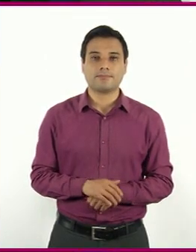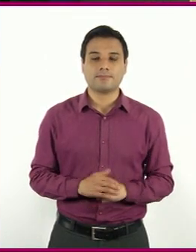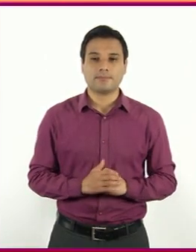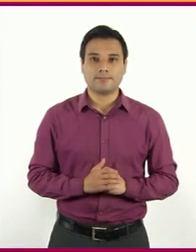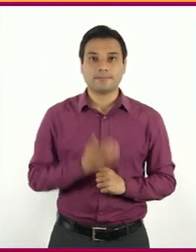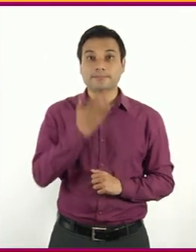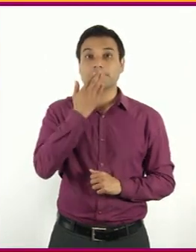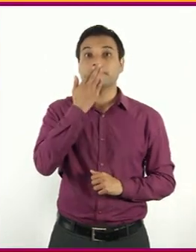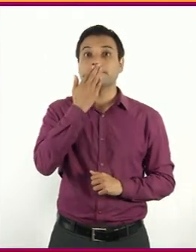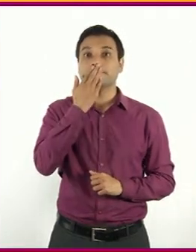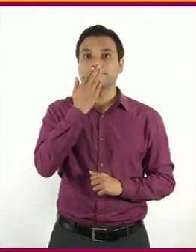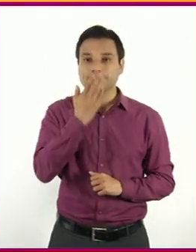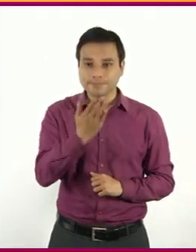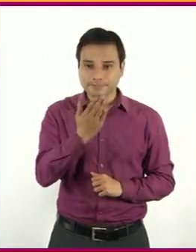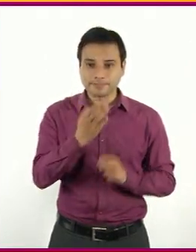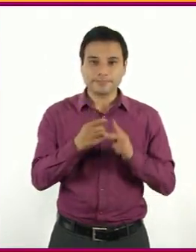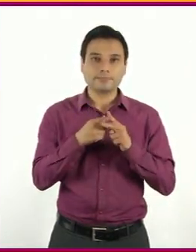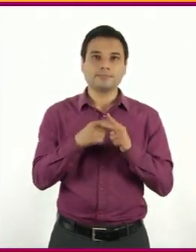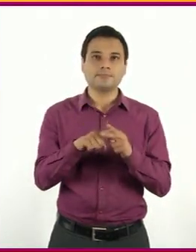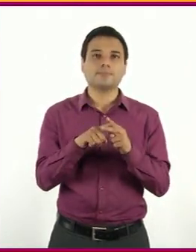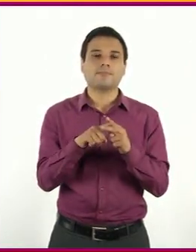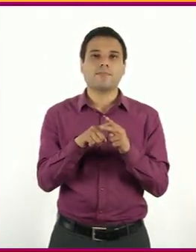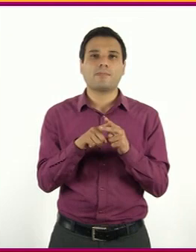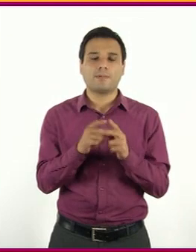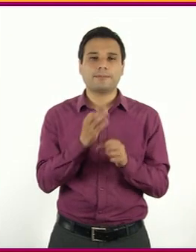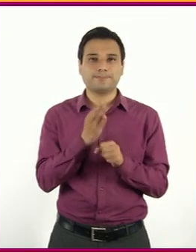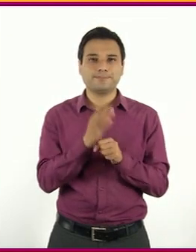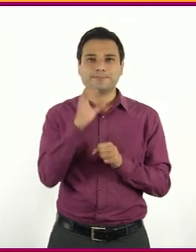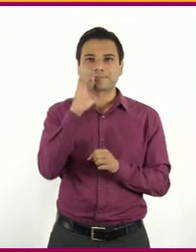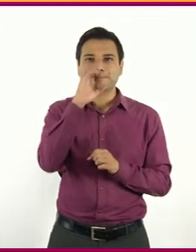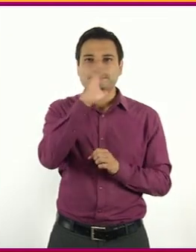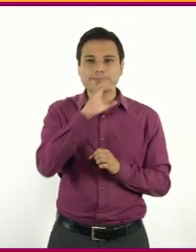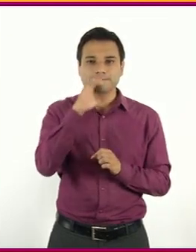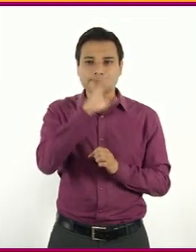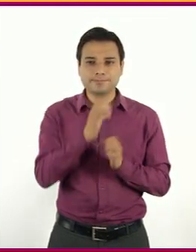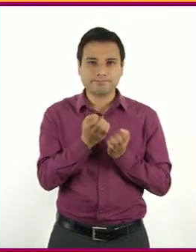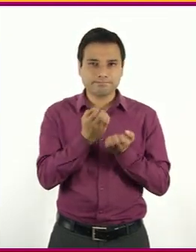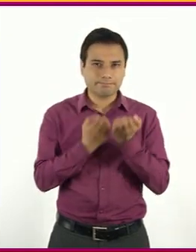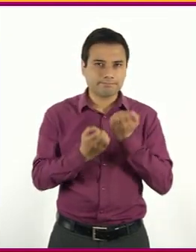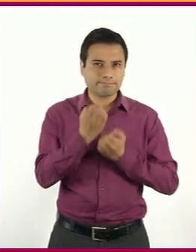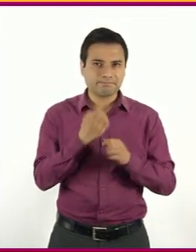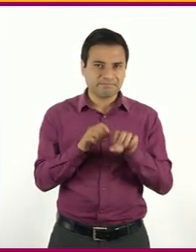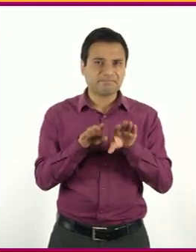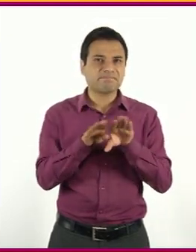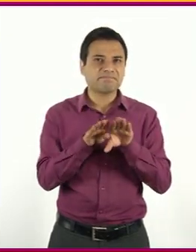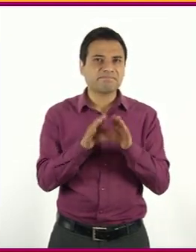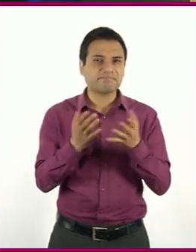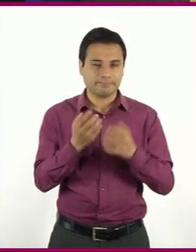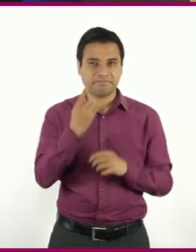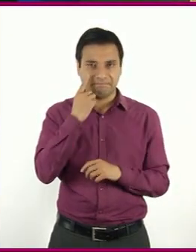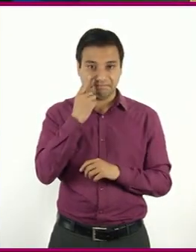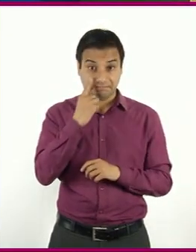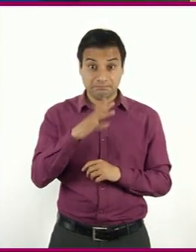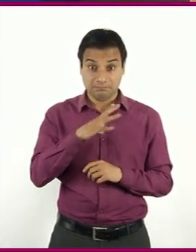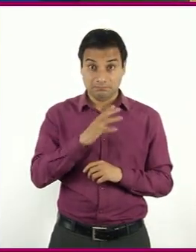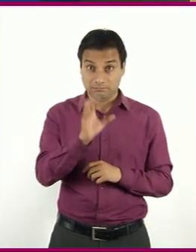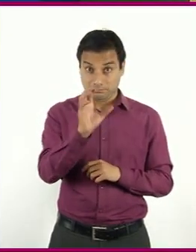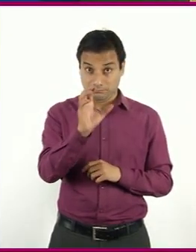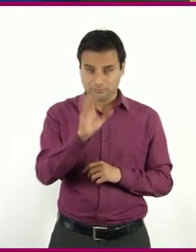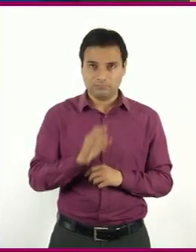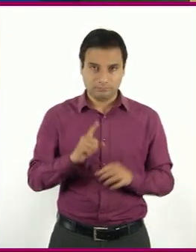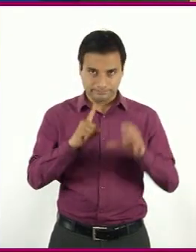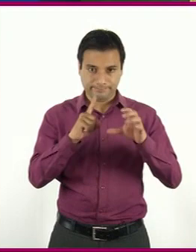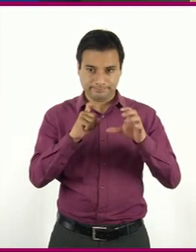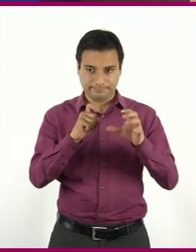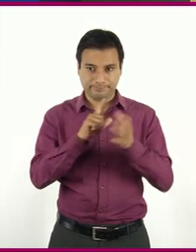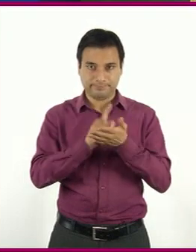Muy bien, iniciaremos nuestro calentamiento con apoyo de la pared. ¿Qué vamos a hacer? Cada quien va a tener una pelota. Maestro, me ayuda a desinfectar, por favor.